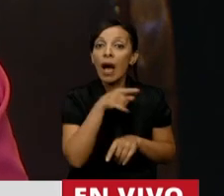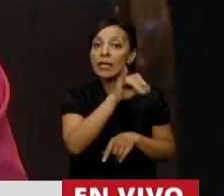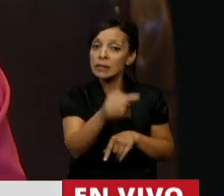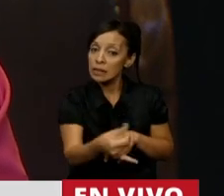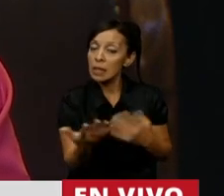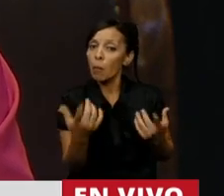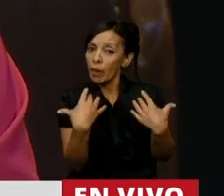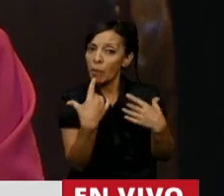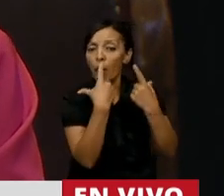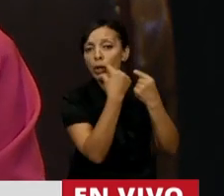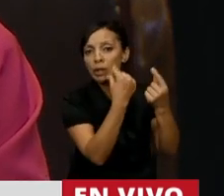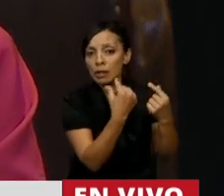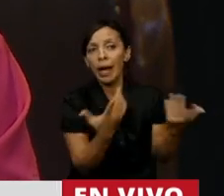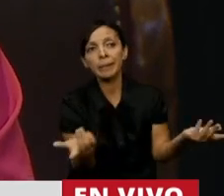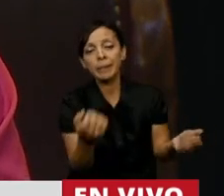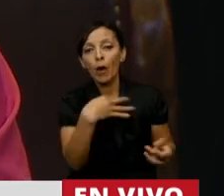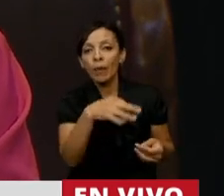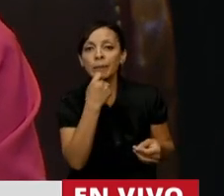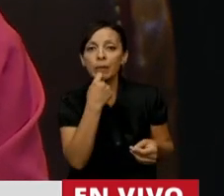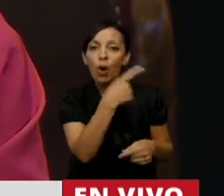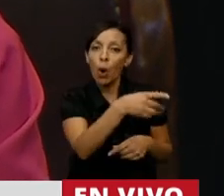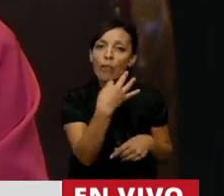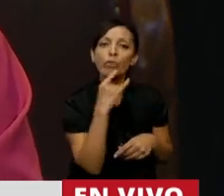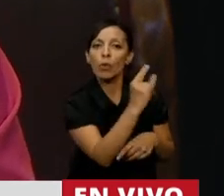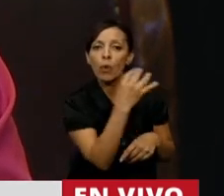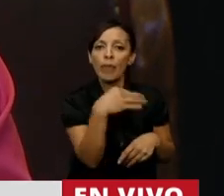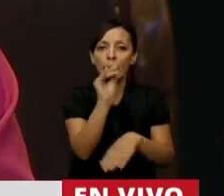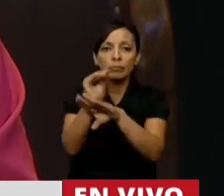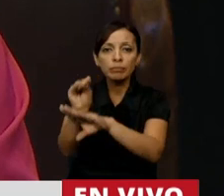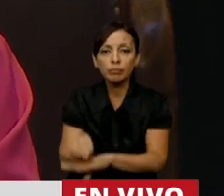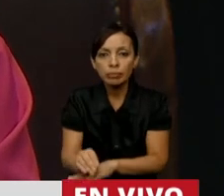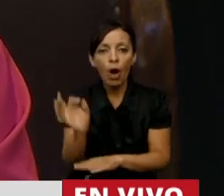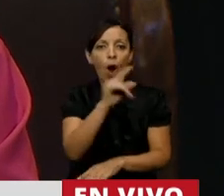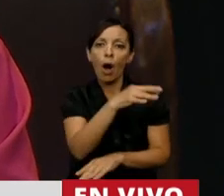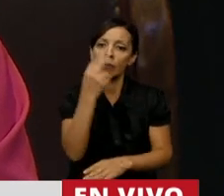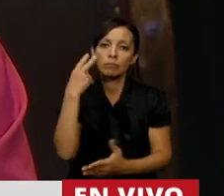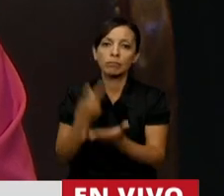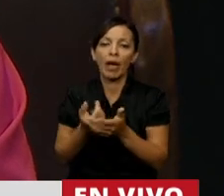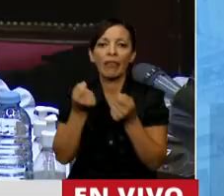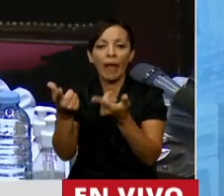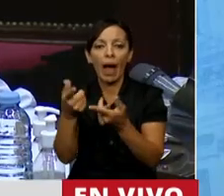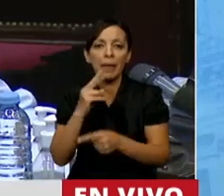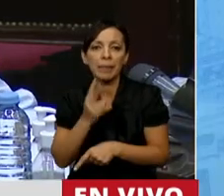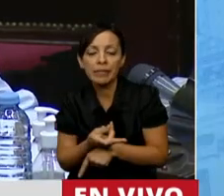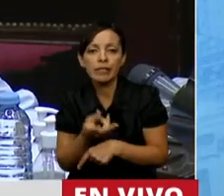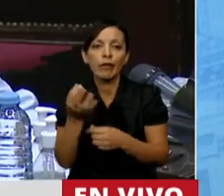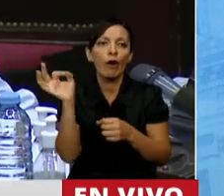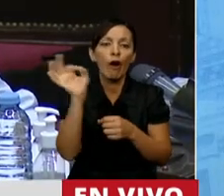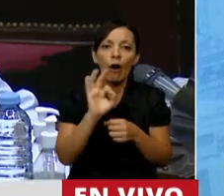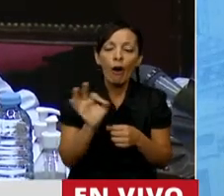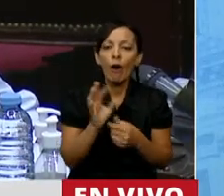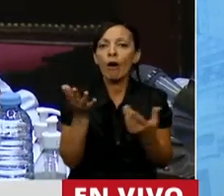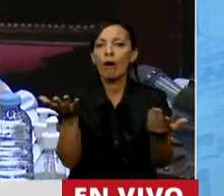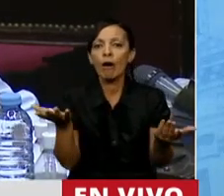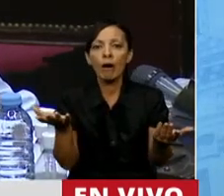reclamar ciertas obligaciones, como la obligación de pasar alimentos, la obligación de reconocer un hijo a través de una filiación, pero sin embargo en